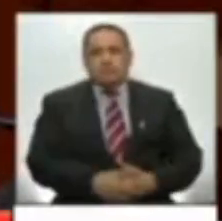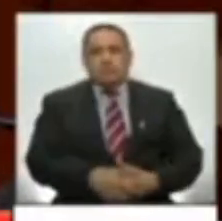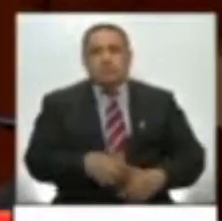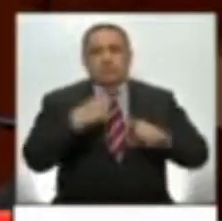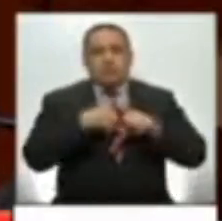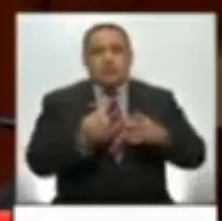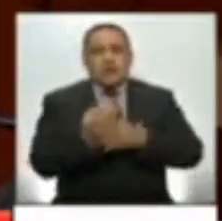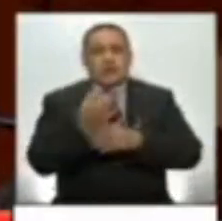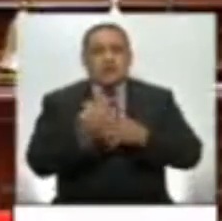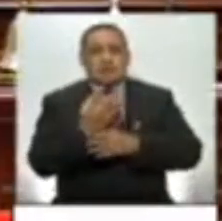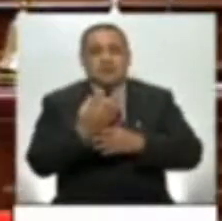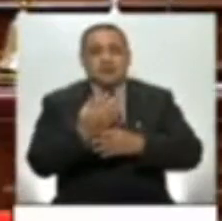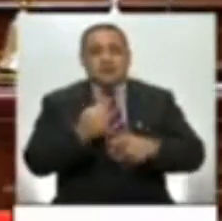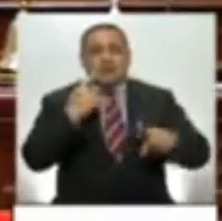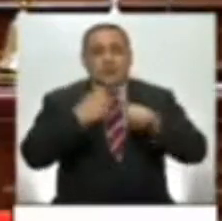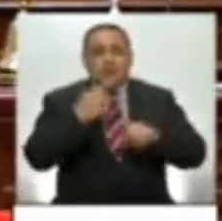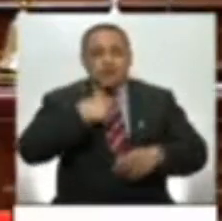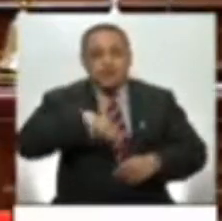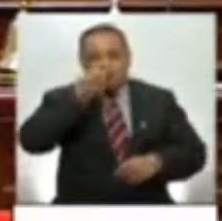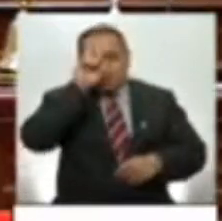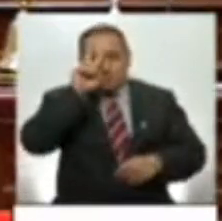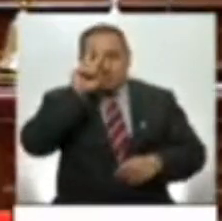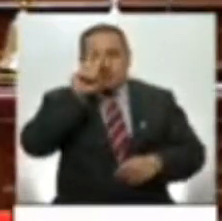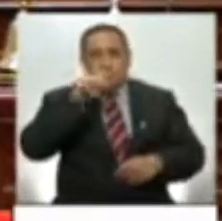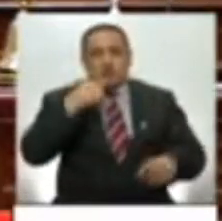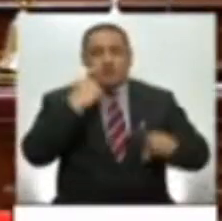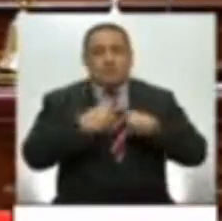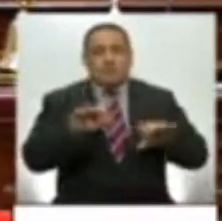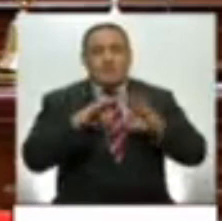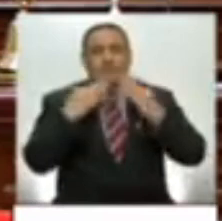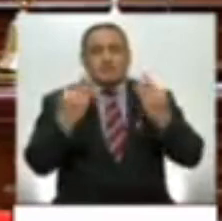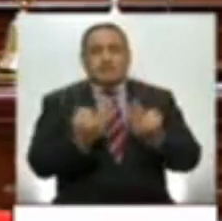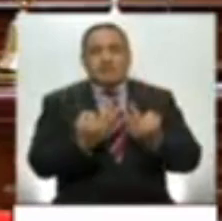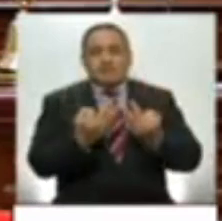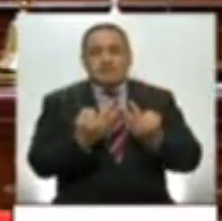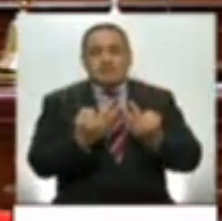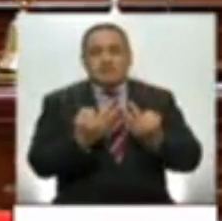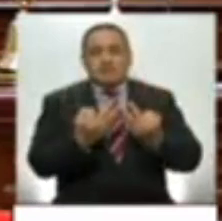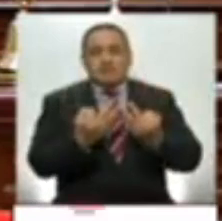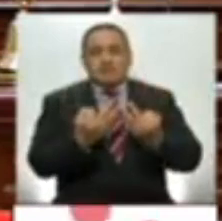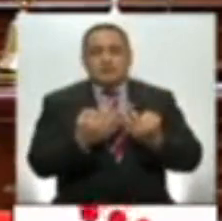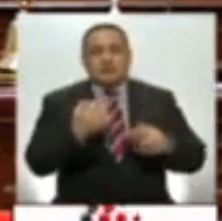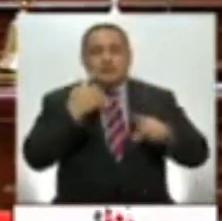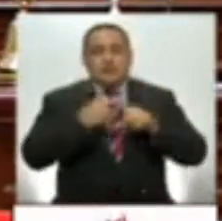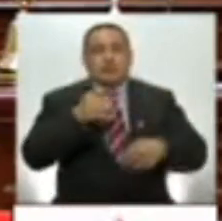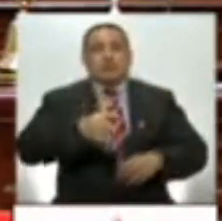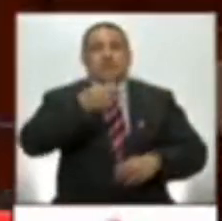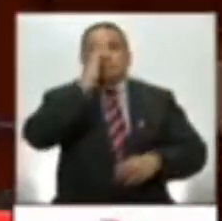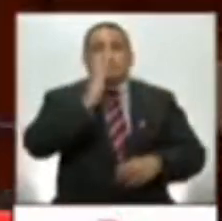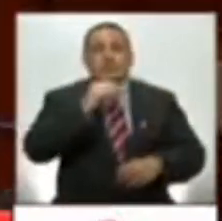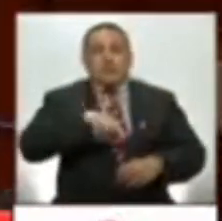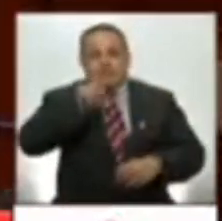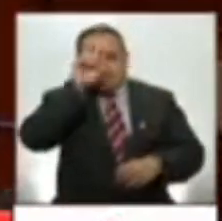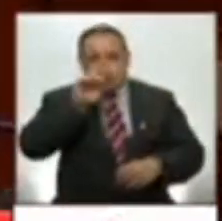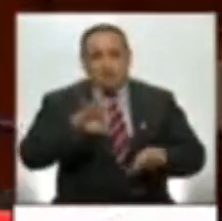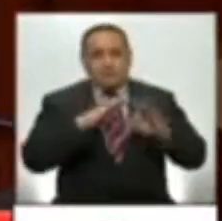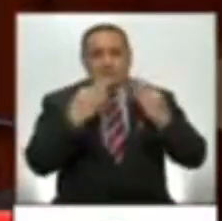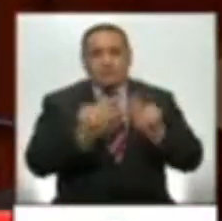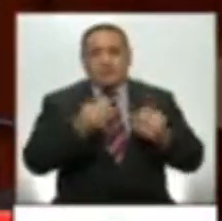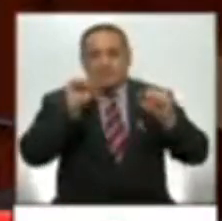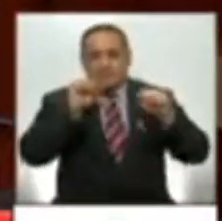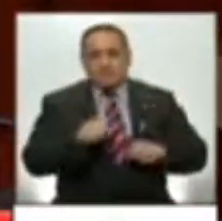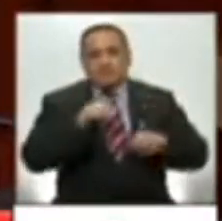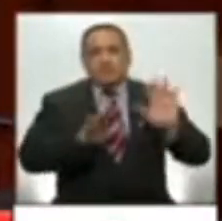Por Arequipa, por el Perú, por las familias, por Dios, la patria y la familia,